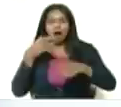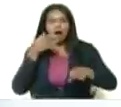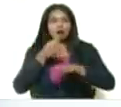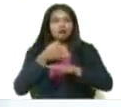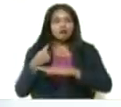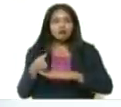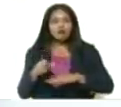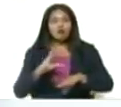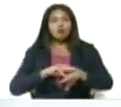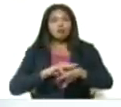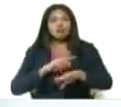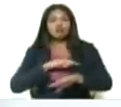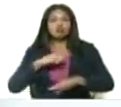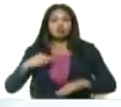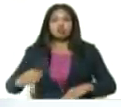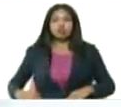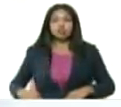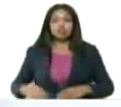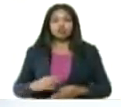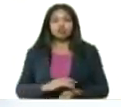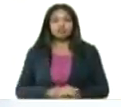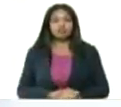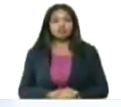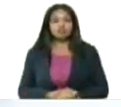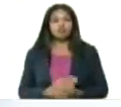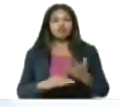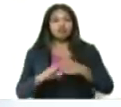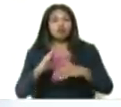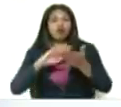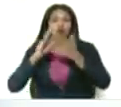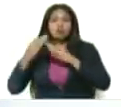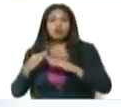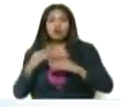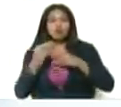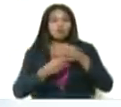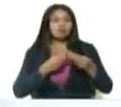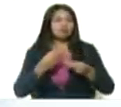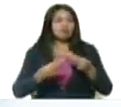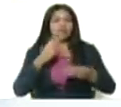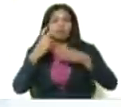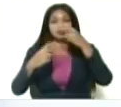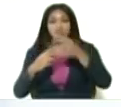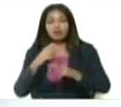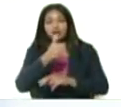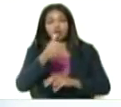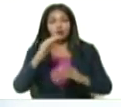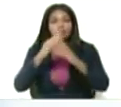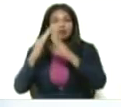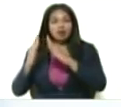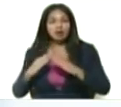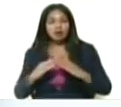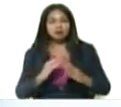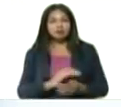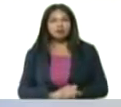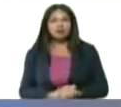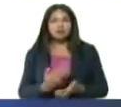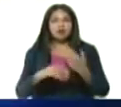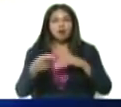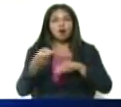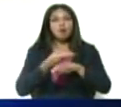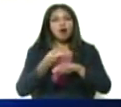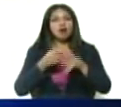Los médicos chinos estuvieron en una comunidad y vieron cómo se hace la visita casa por casa. Vamos a la